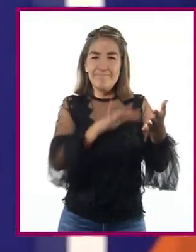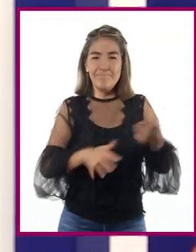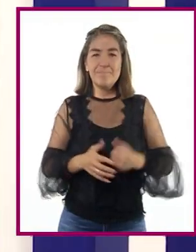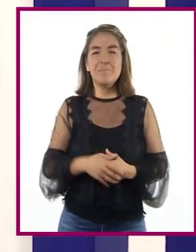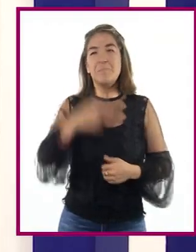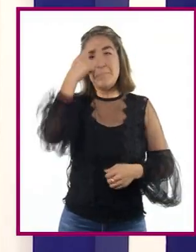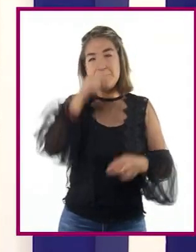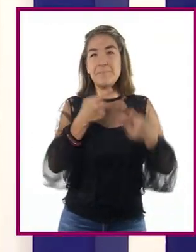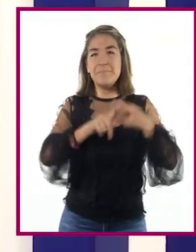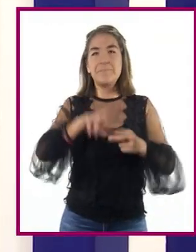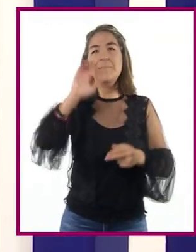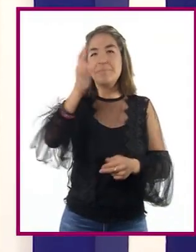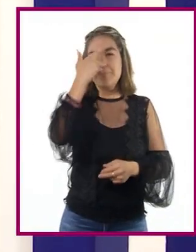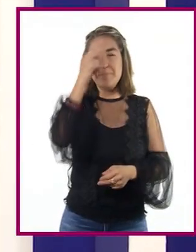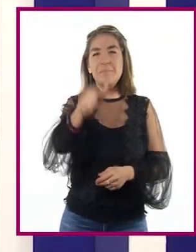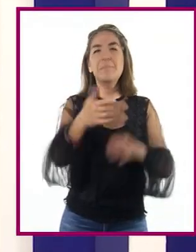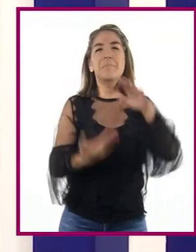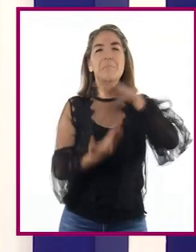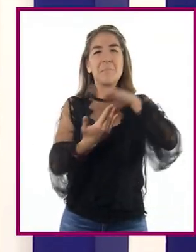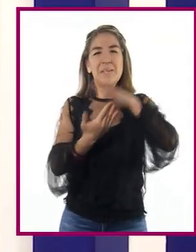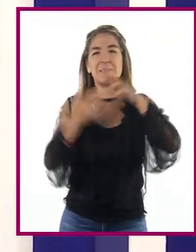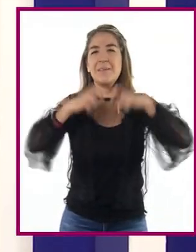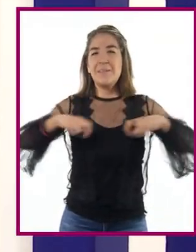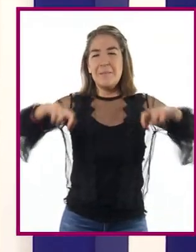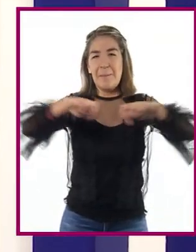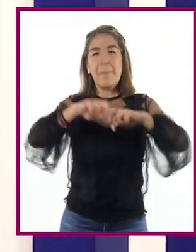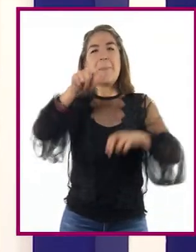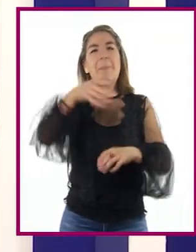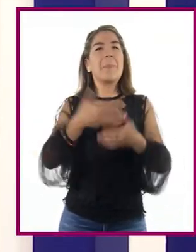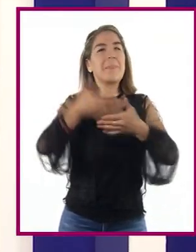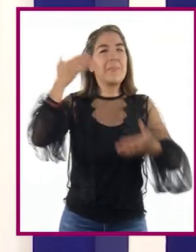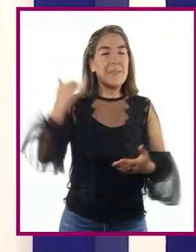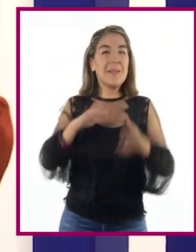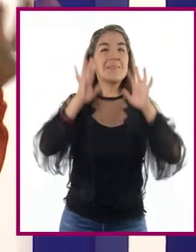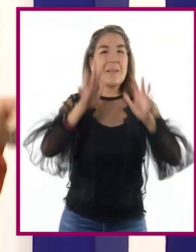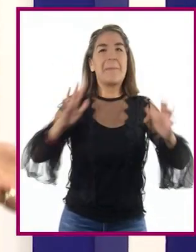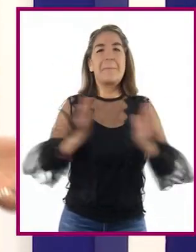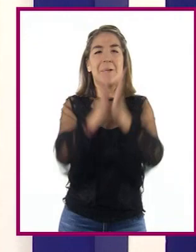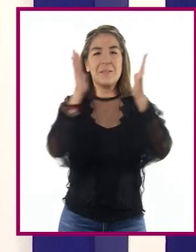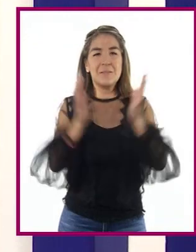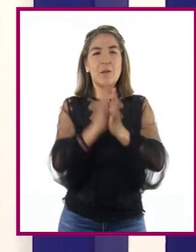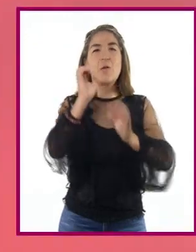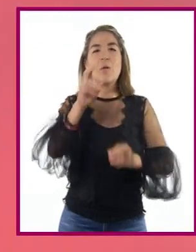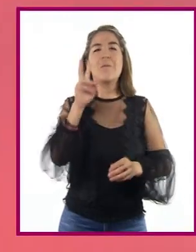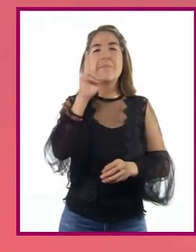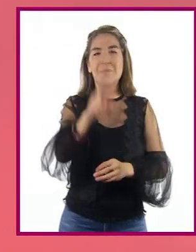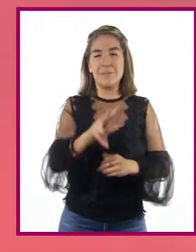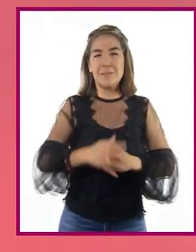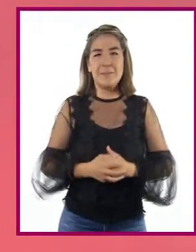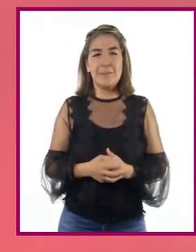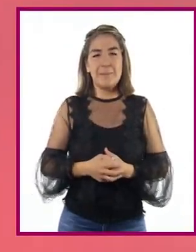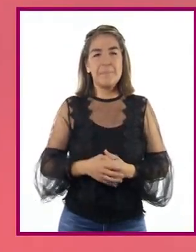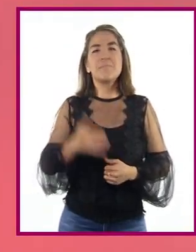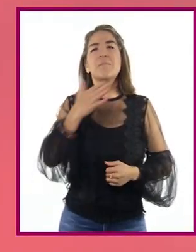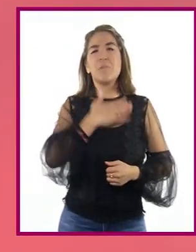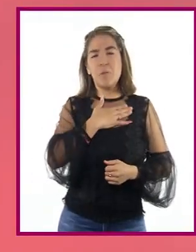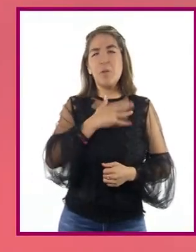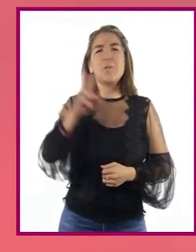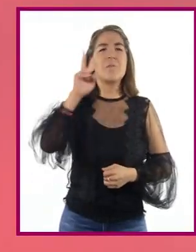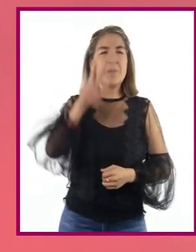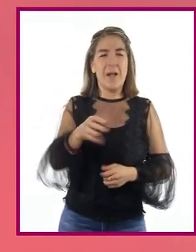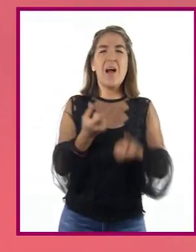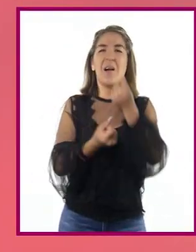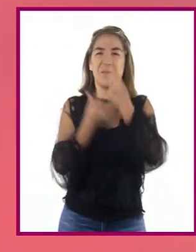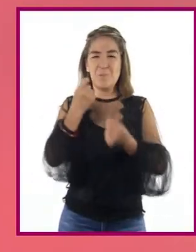iniciar, recordemos alguna mesa redonda en la que hayan participado o hayan visto. A mí me ha tocado ver en